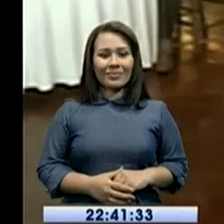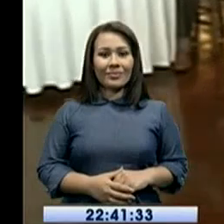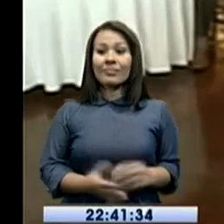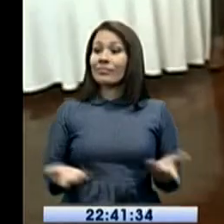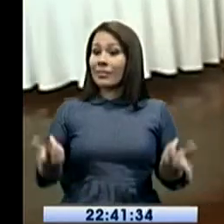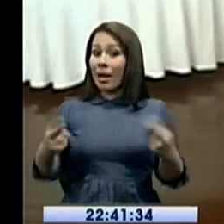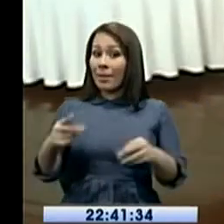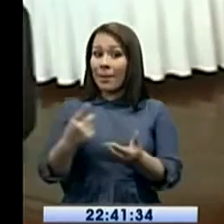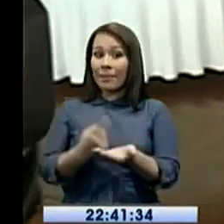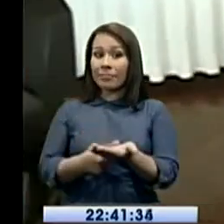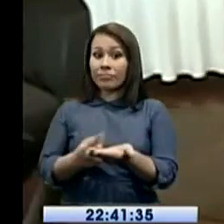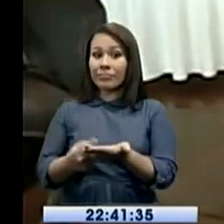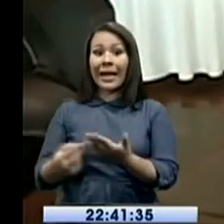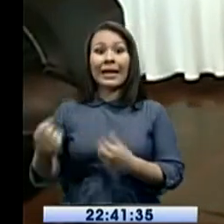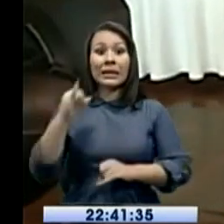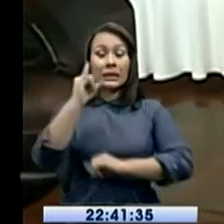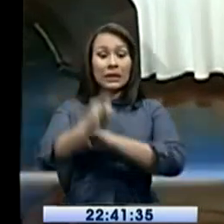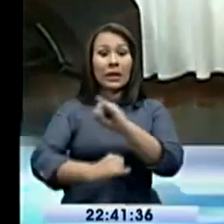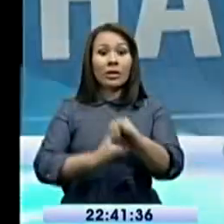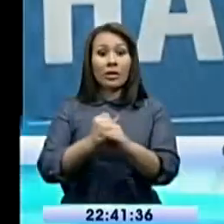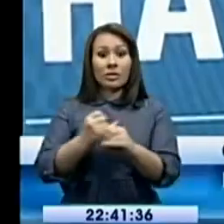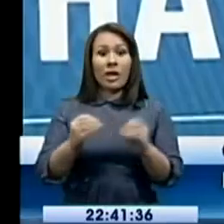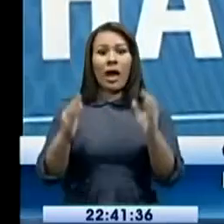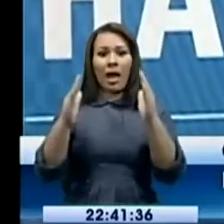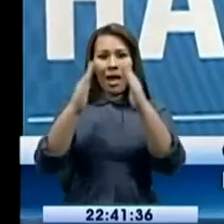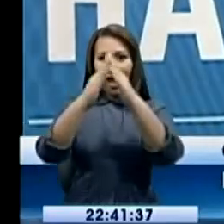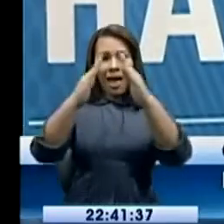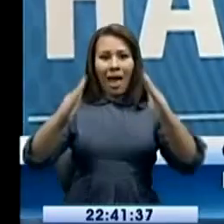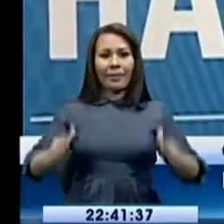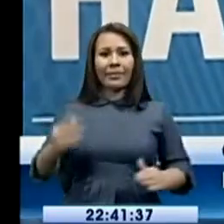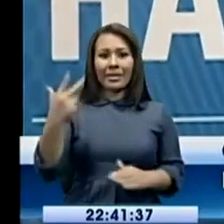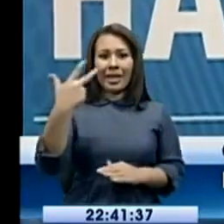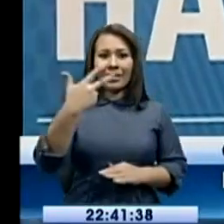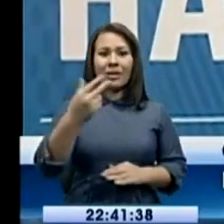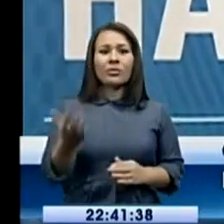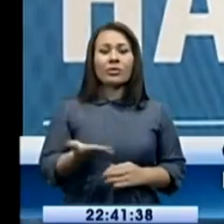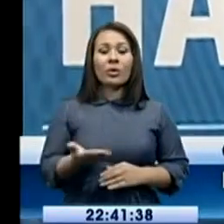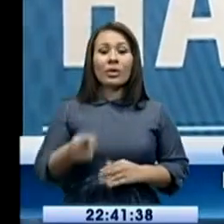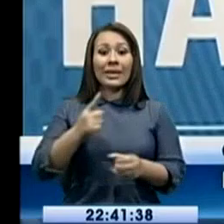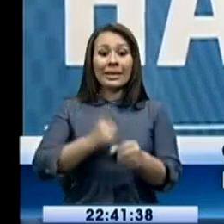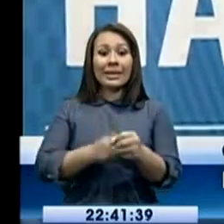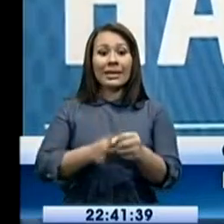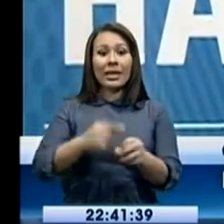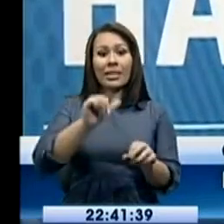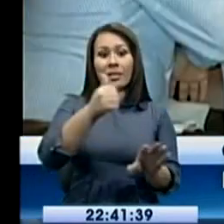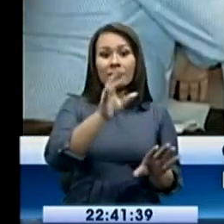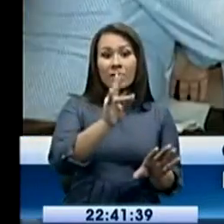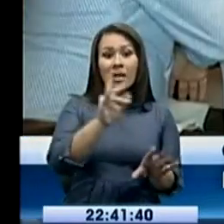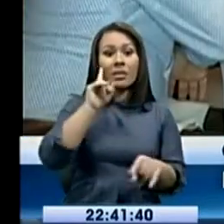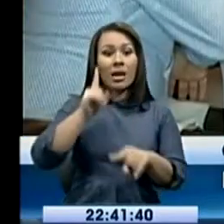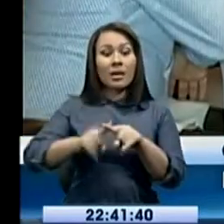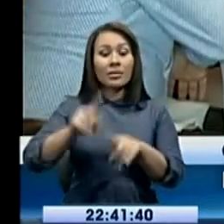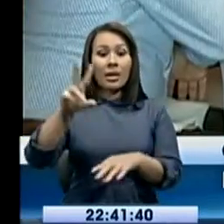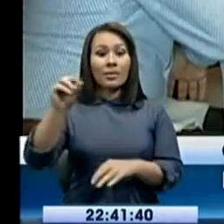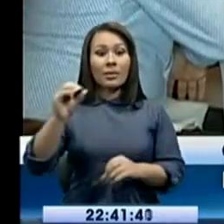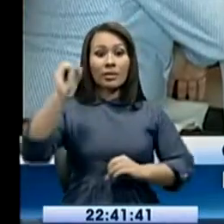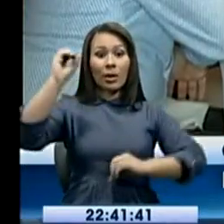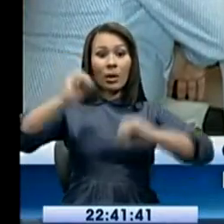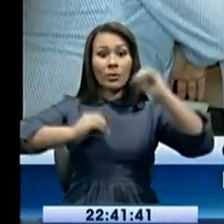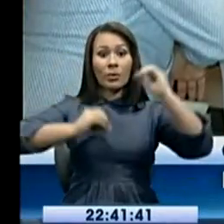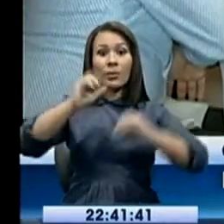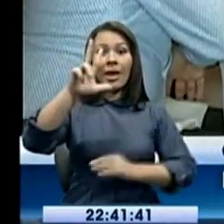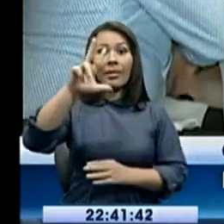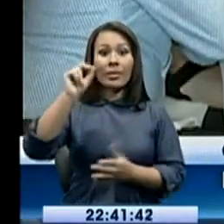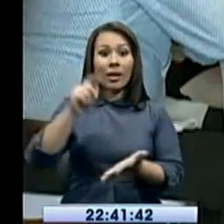Como parte del Encuentro Internacional Habita 3, a desarrollarse en la ciudad de Quito del 17 al 20 de octubre, se calcula que 30.000